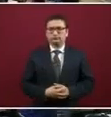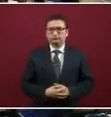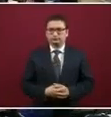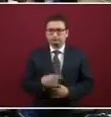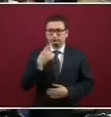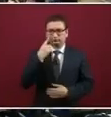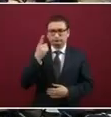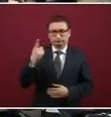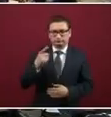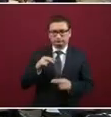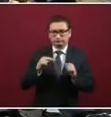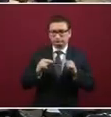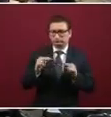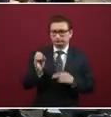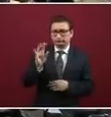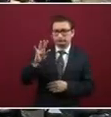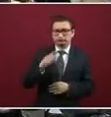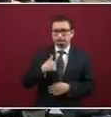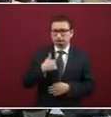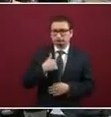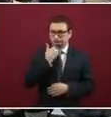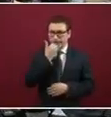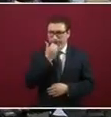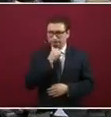Mire, no me equivoqué.